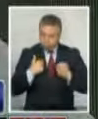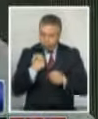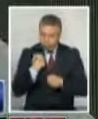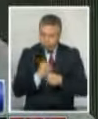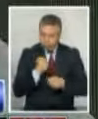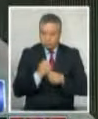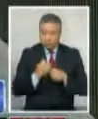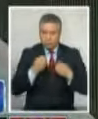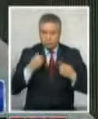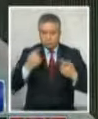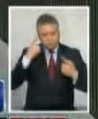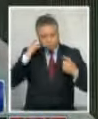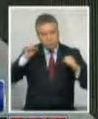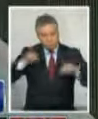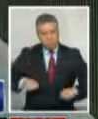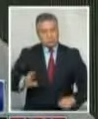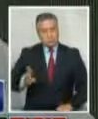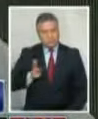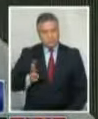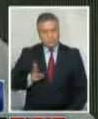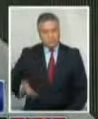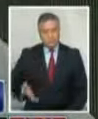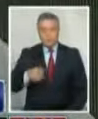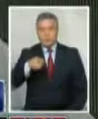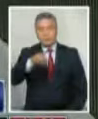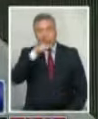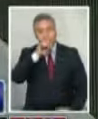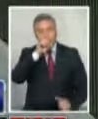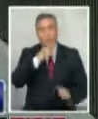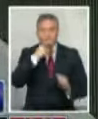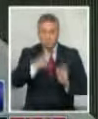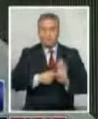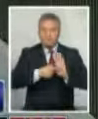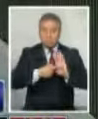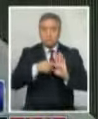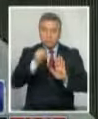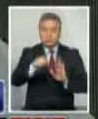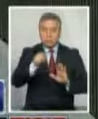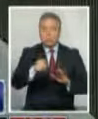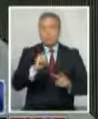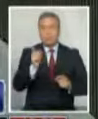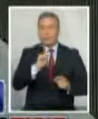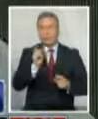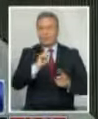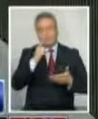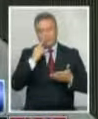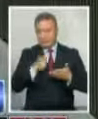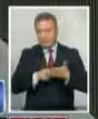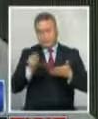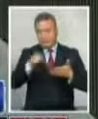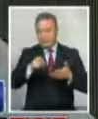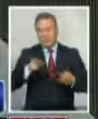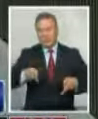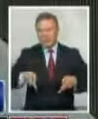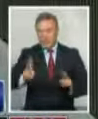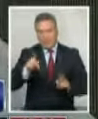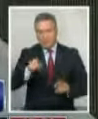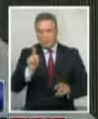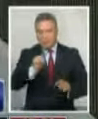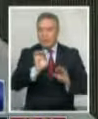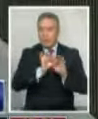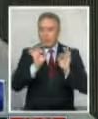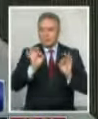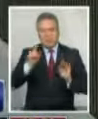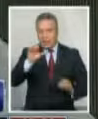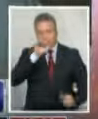vista, el Perú planteó esto, pero esto obviamente no resulta ni genera derechos especiales para el Perú,